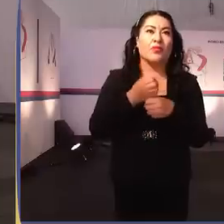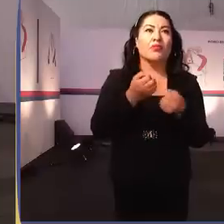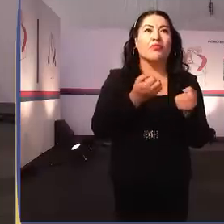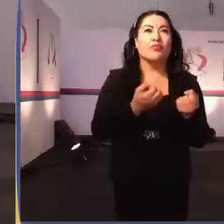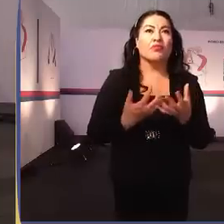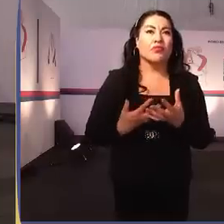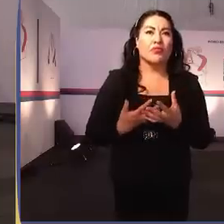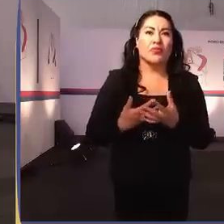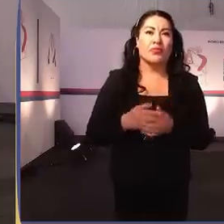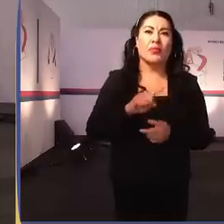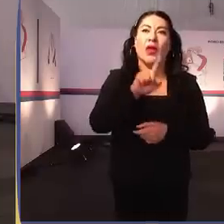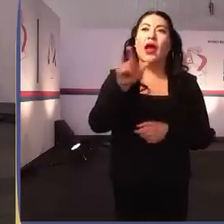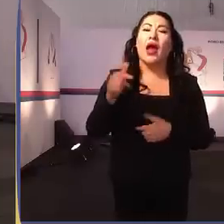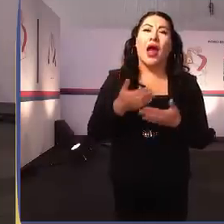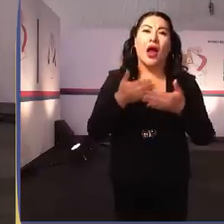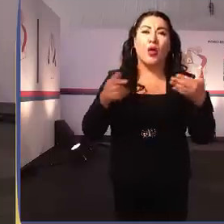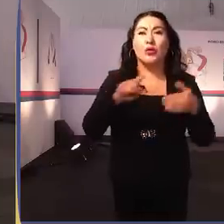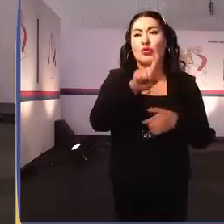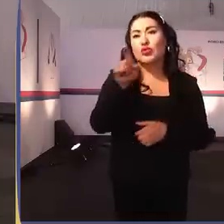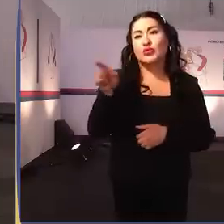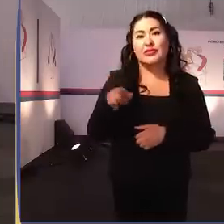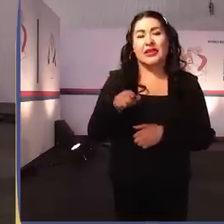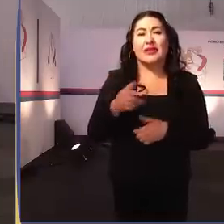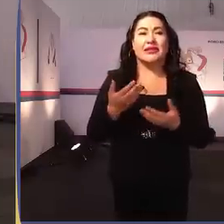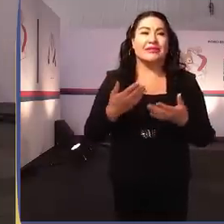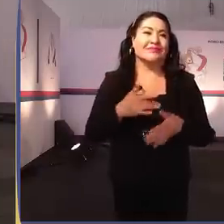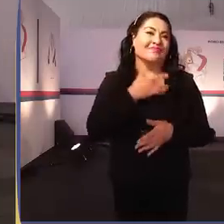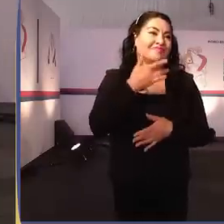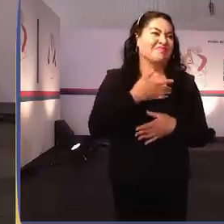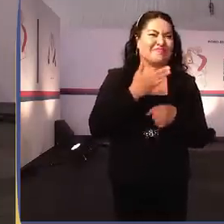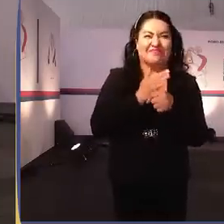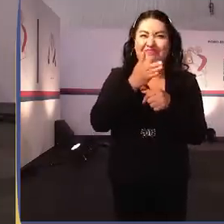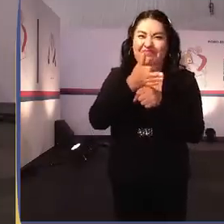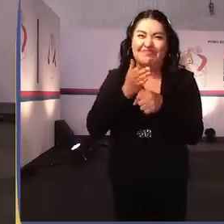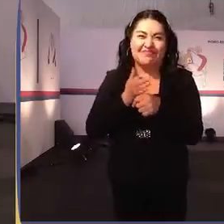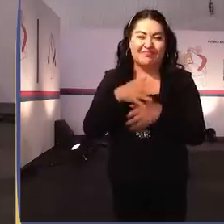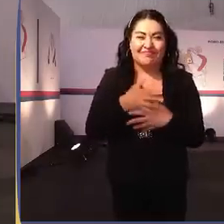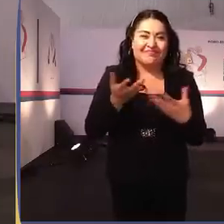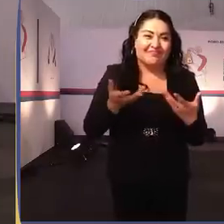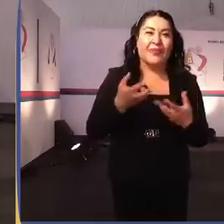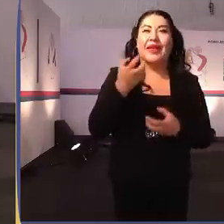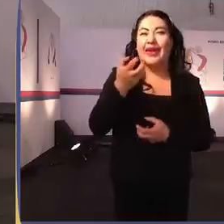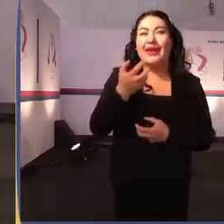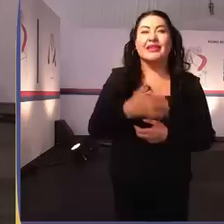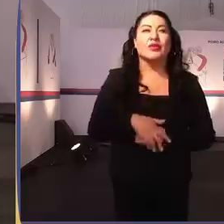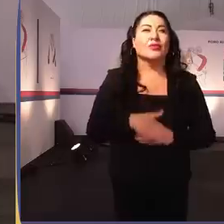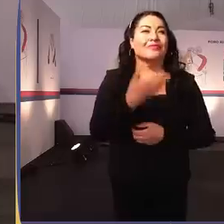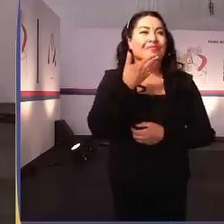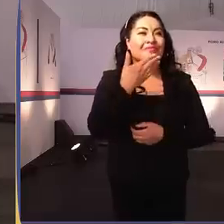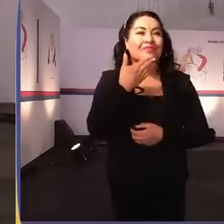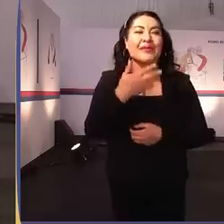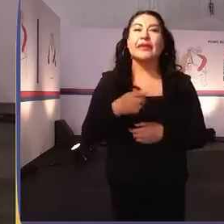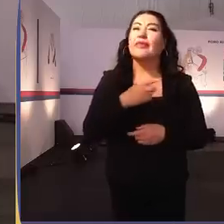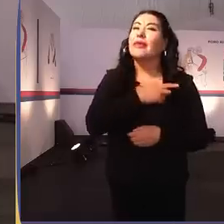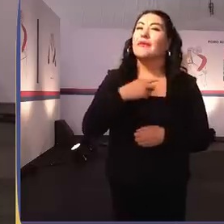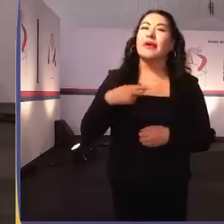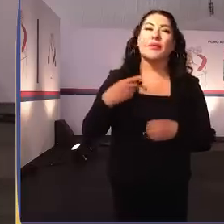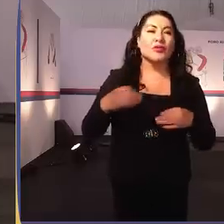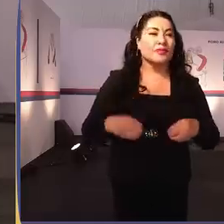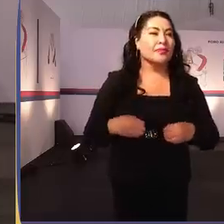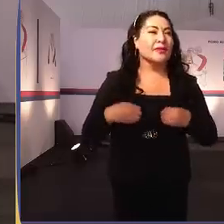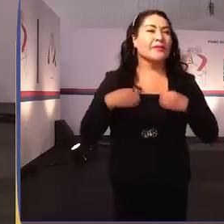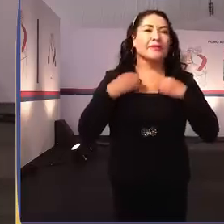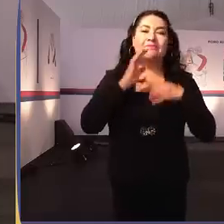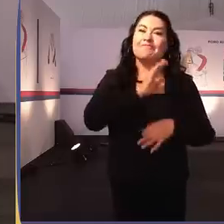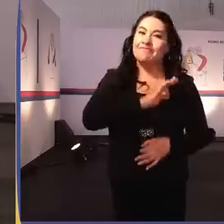¿qué les queda en su alma? Espero que algo de buen humor, eso sería muy bueno, porque hay que vivir felices también, o